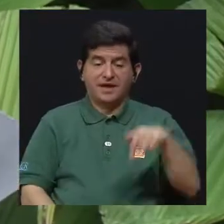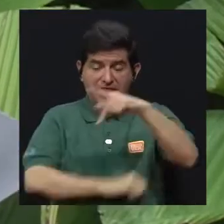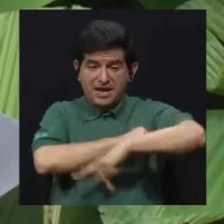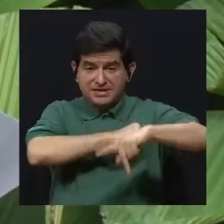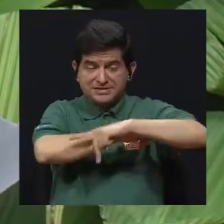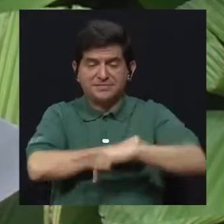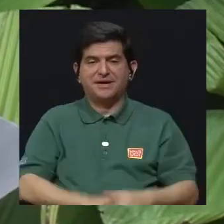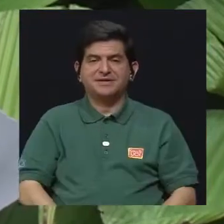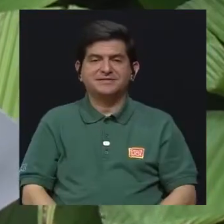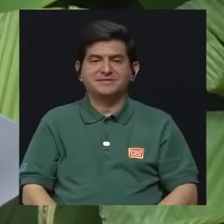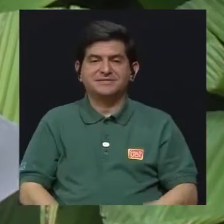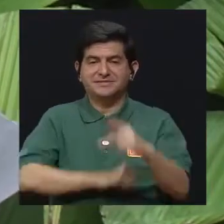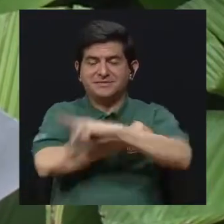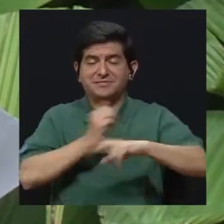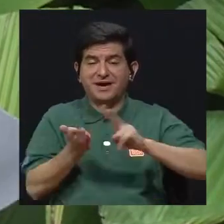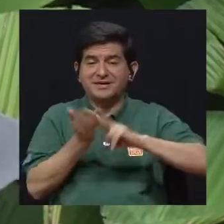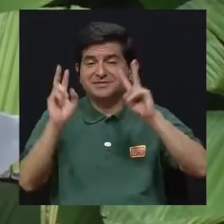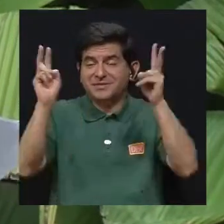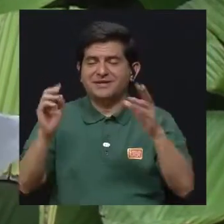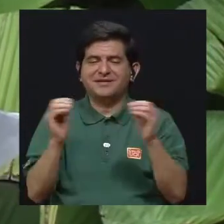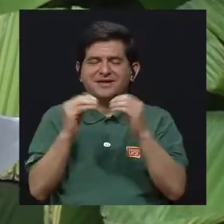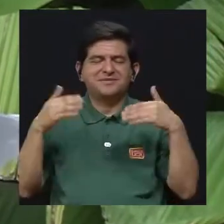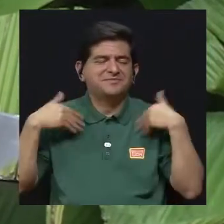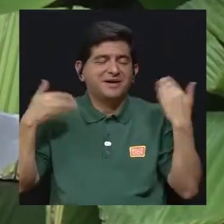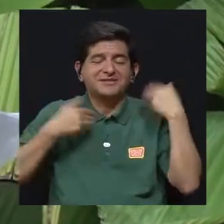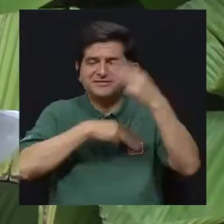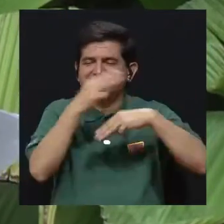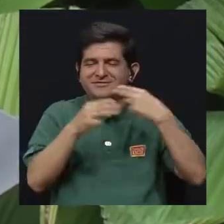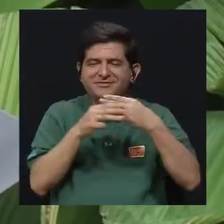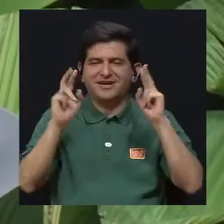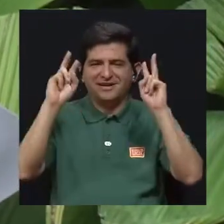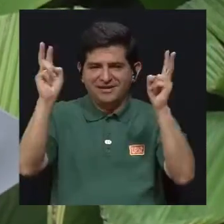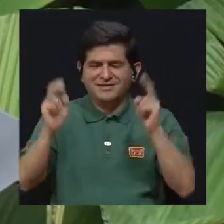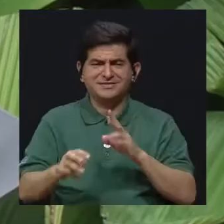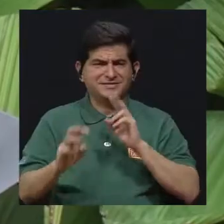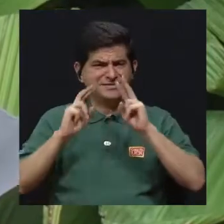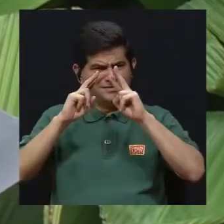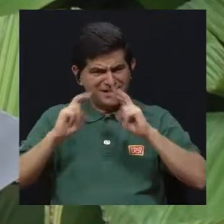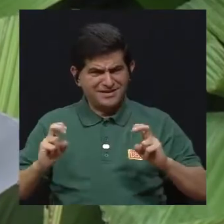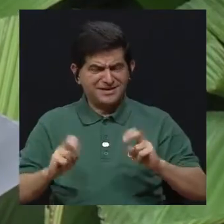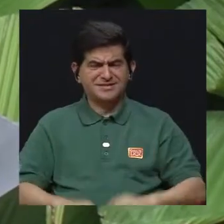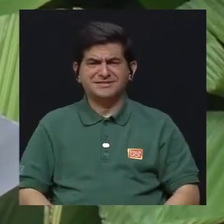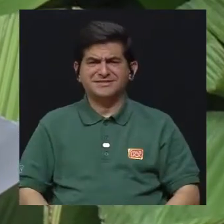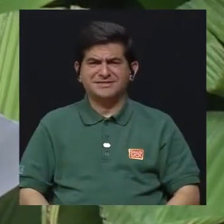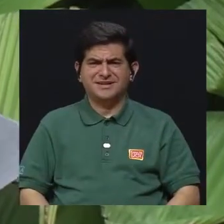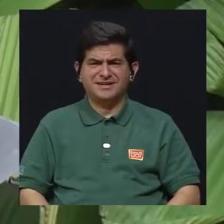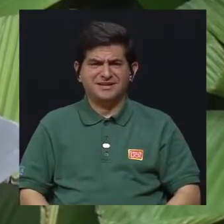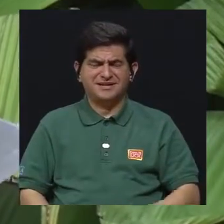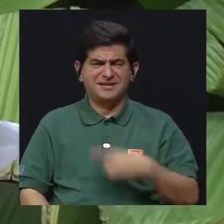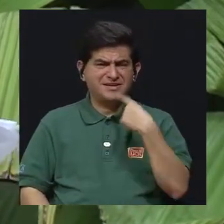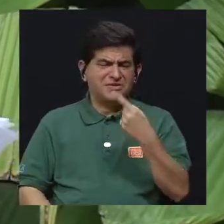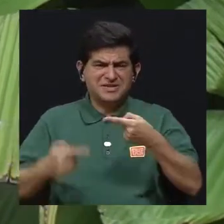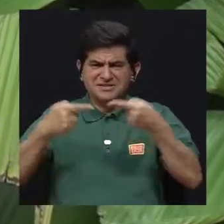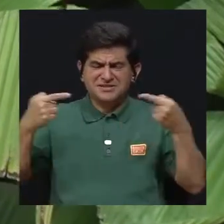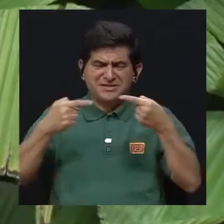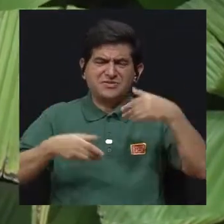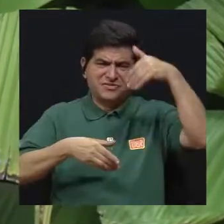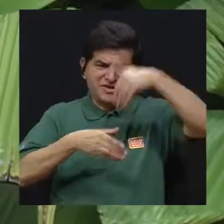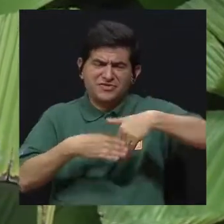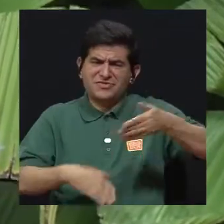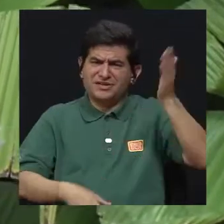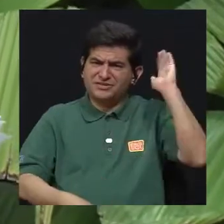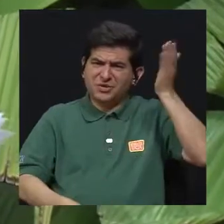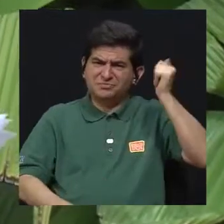nuestro país, que es el país verde y el país más feliz del mundo. Estamos hoy analizando precisamente las contradicciones que hay detrás de este